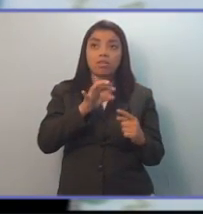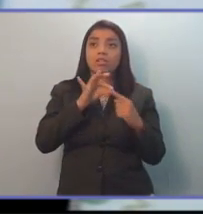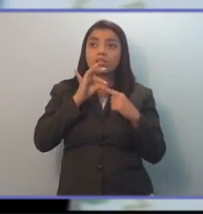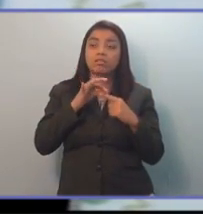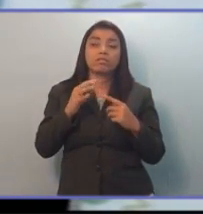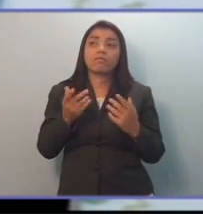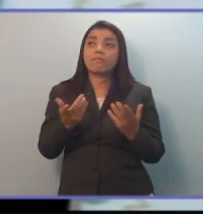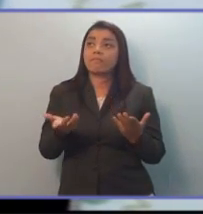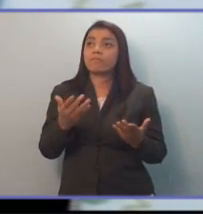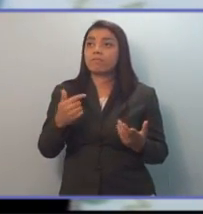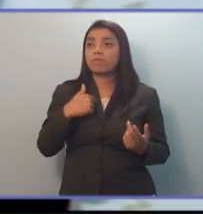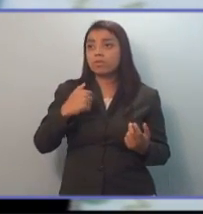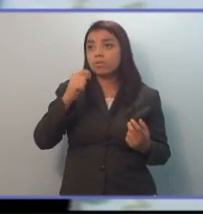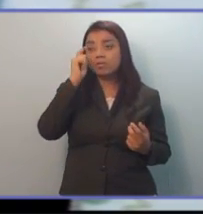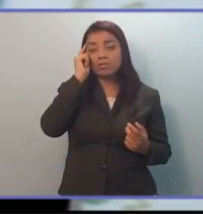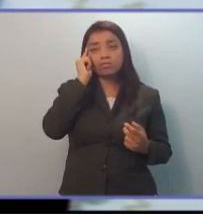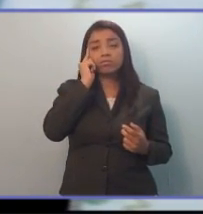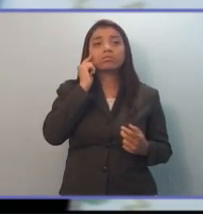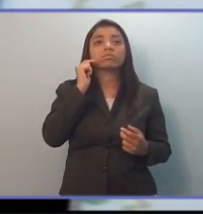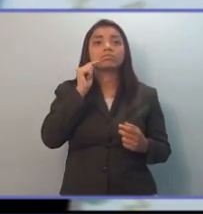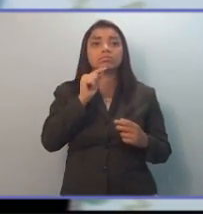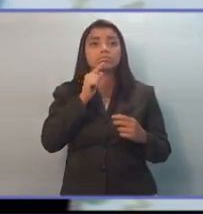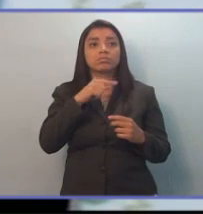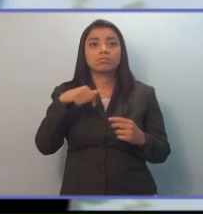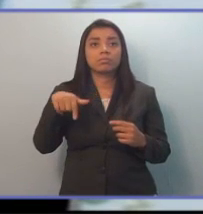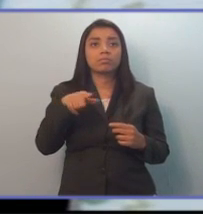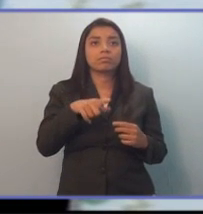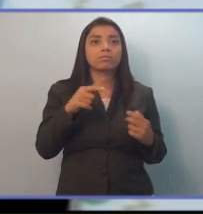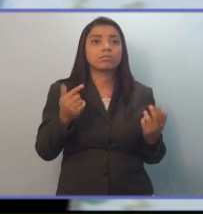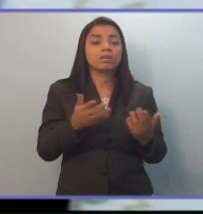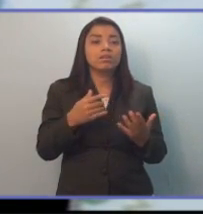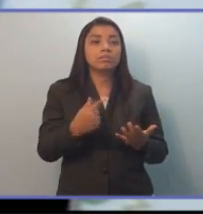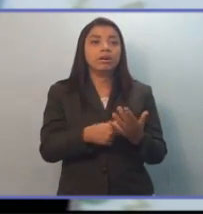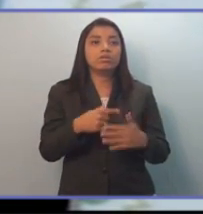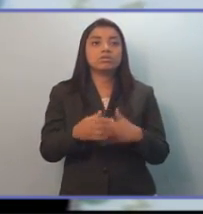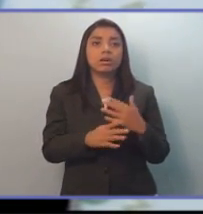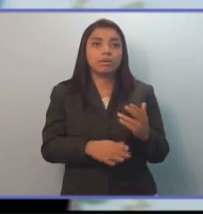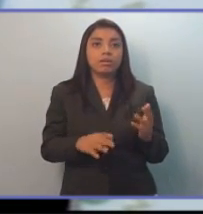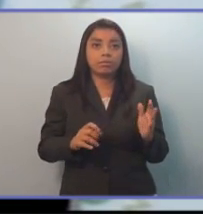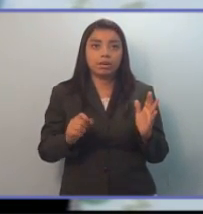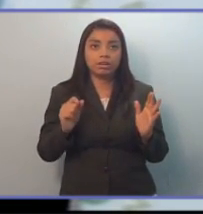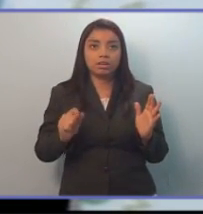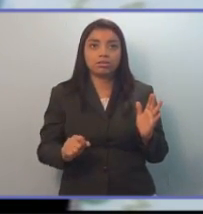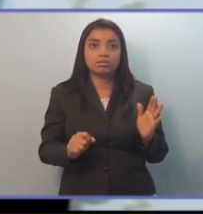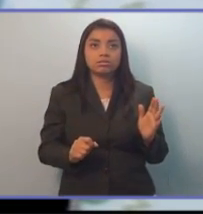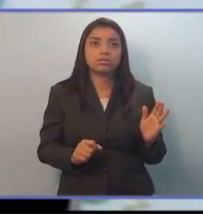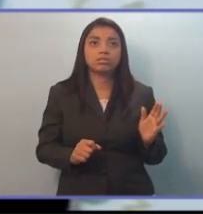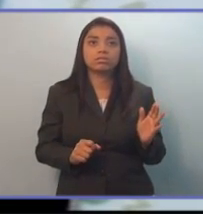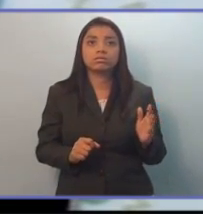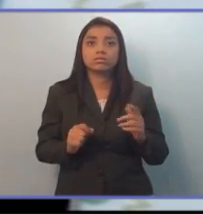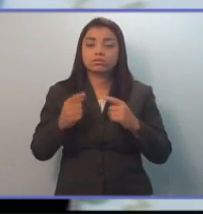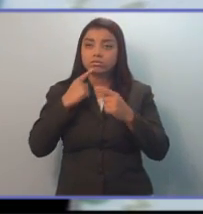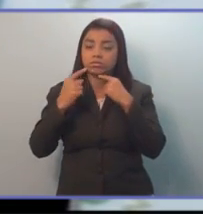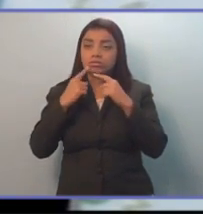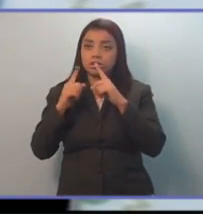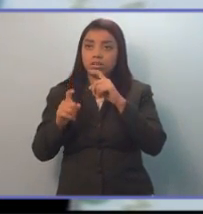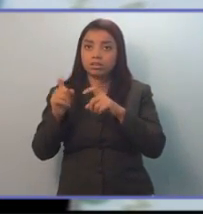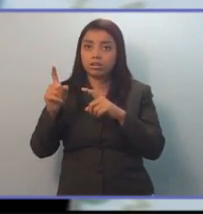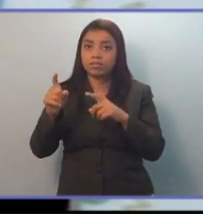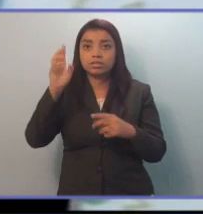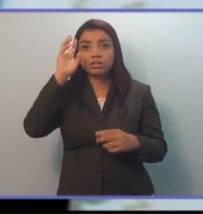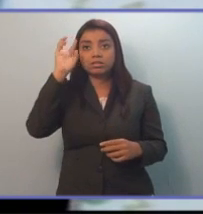Entonces pienso yo que si ustedes están haciendo este tipo de entrevistas, eso refleja la